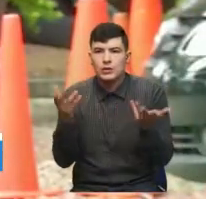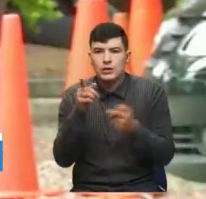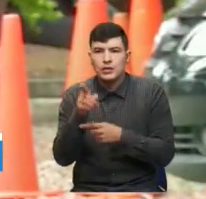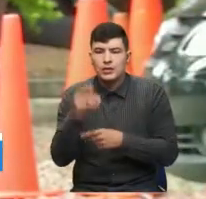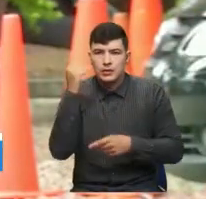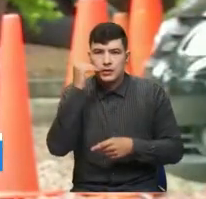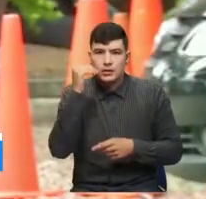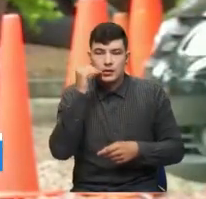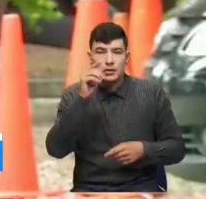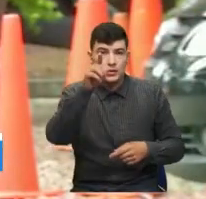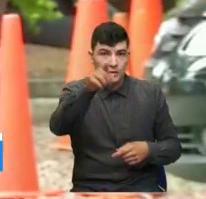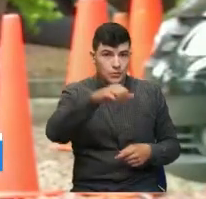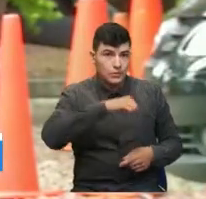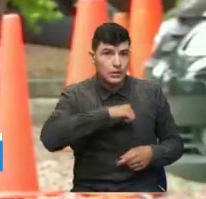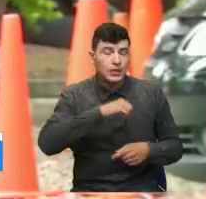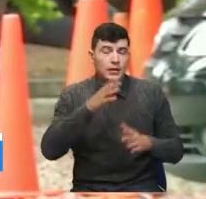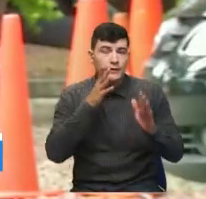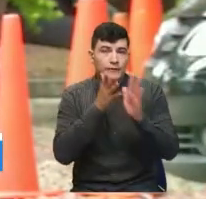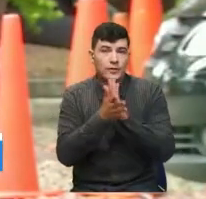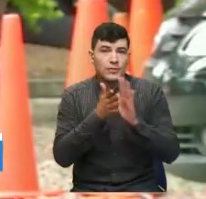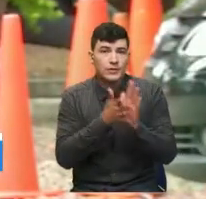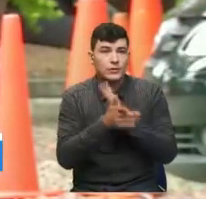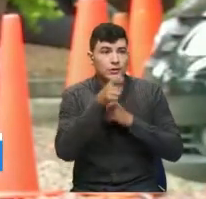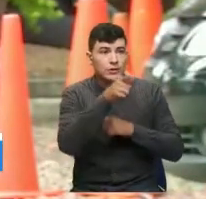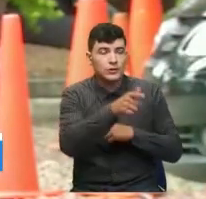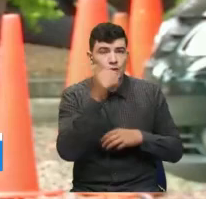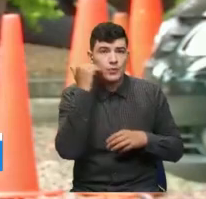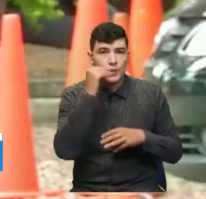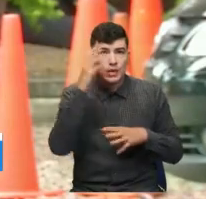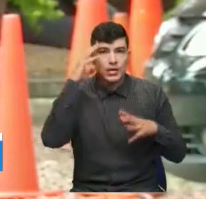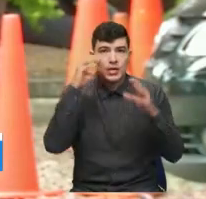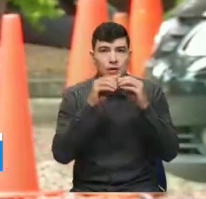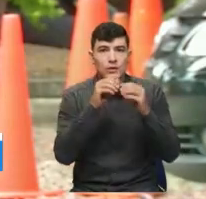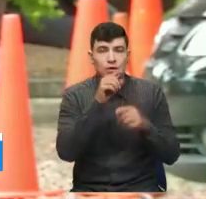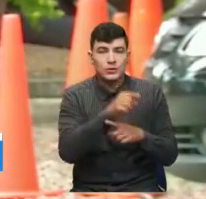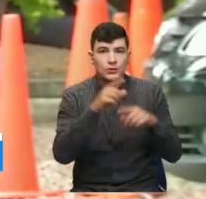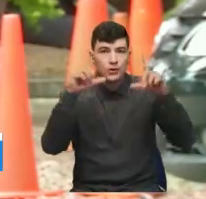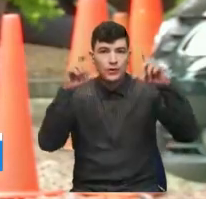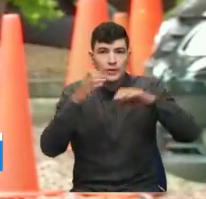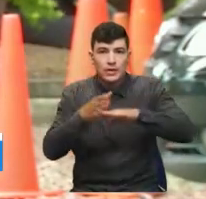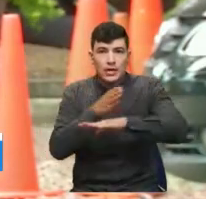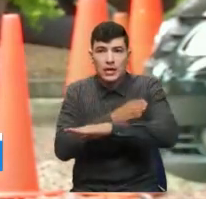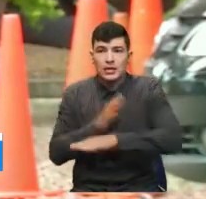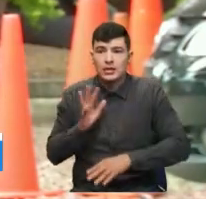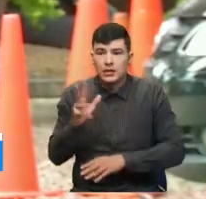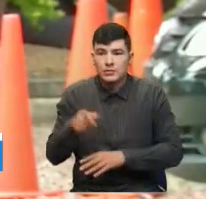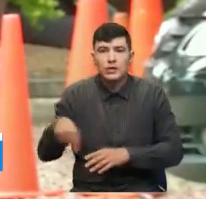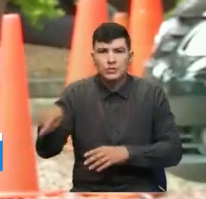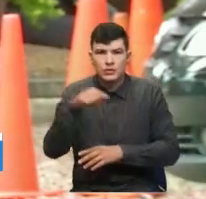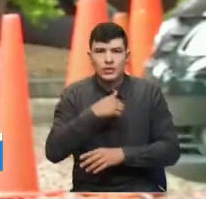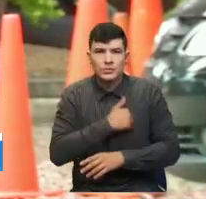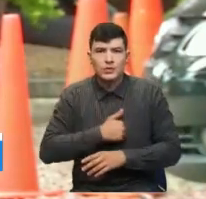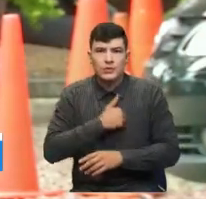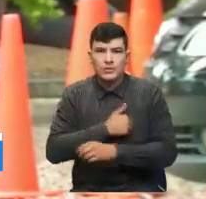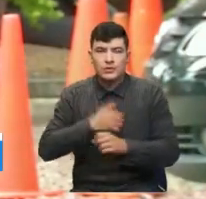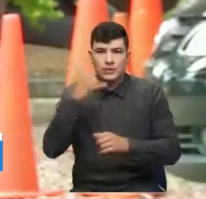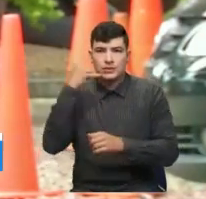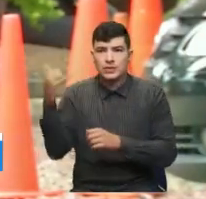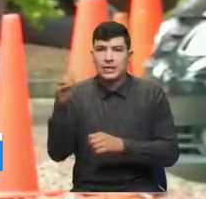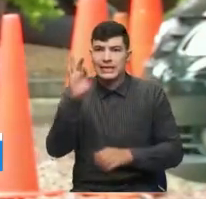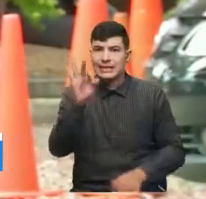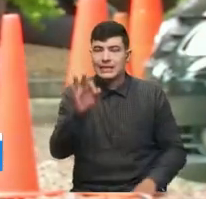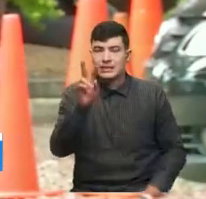A quienes tengan información sobre la mujer de acuerdo a las fotografías y descripciones ya mencionadas, por favor comunicarse al